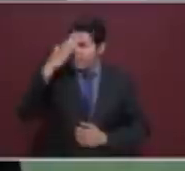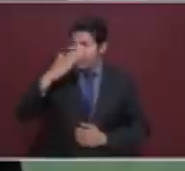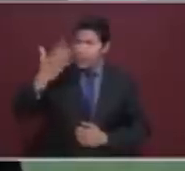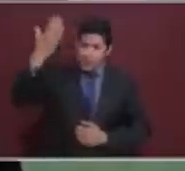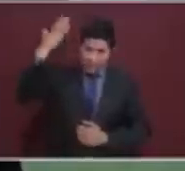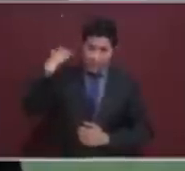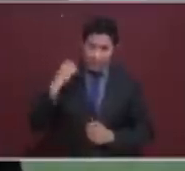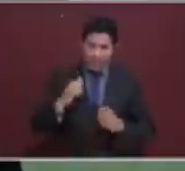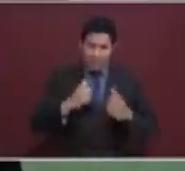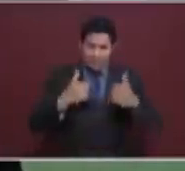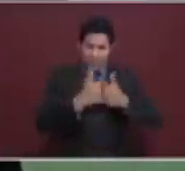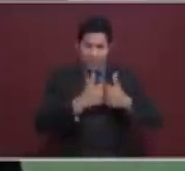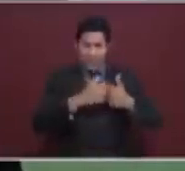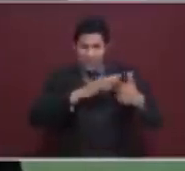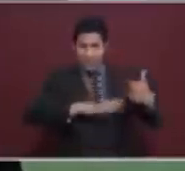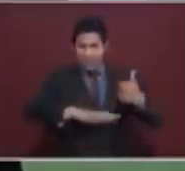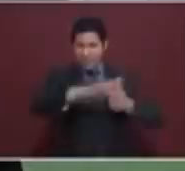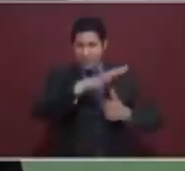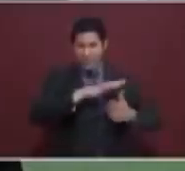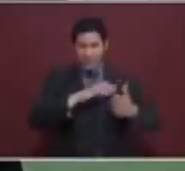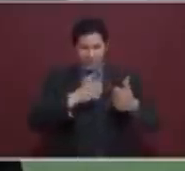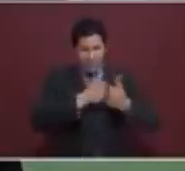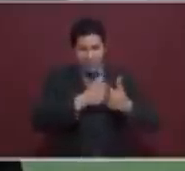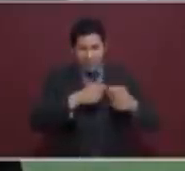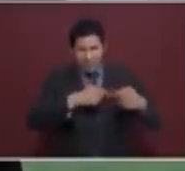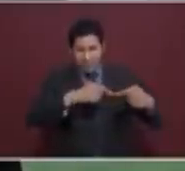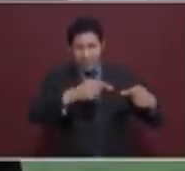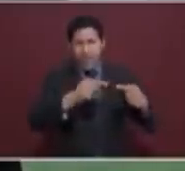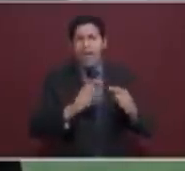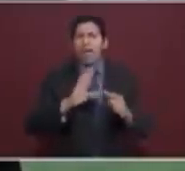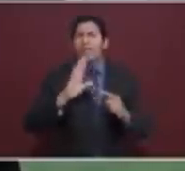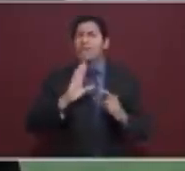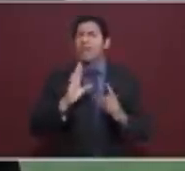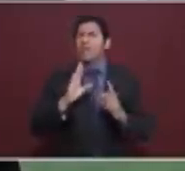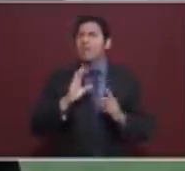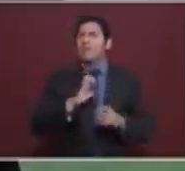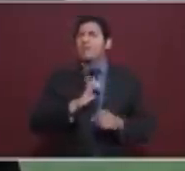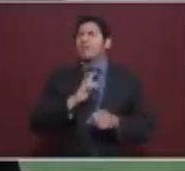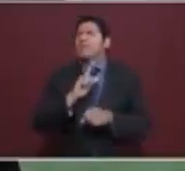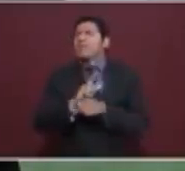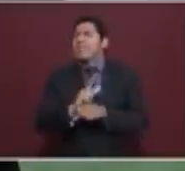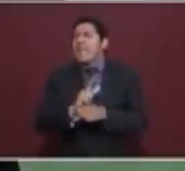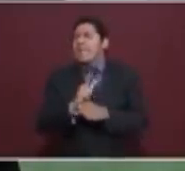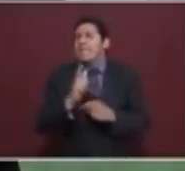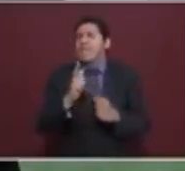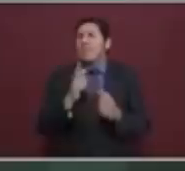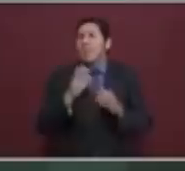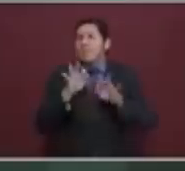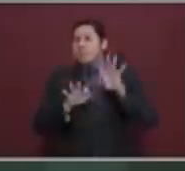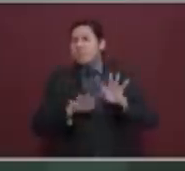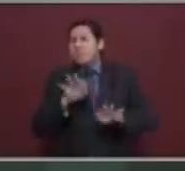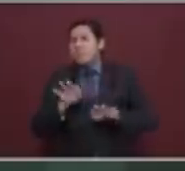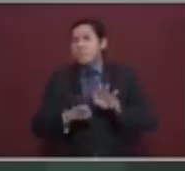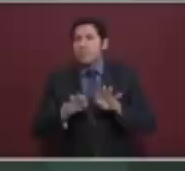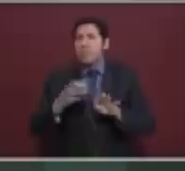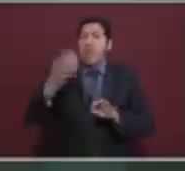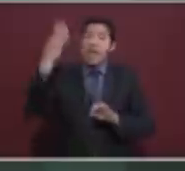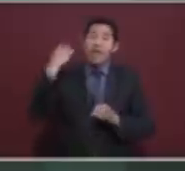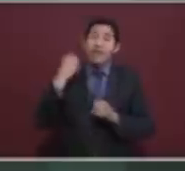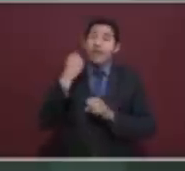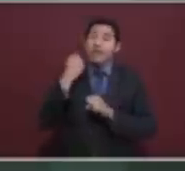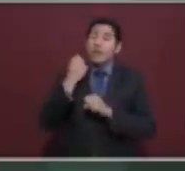en la frontera qué duró mucho tiempo desde el siglo 19